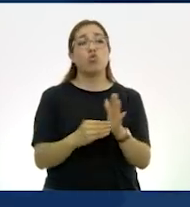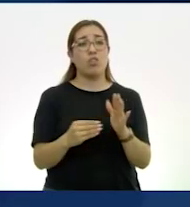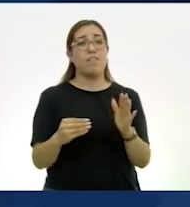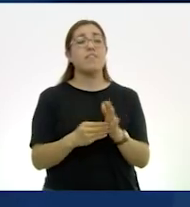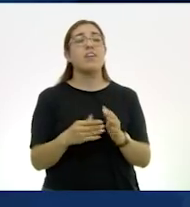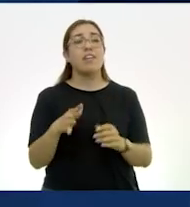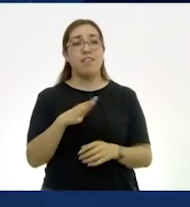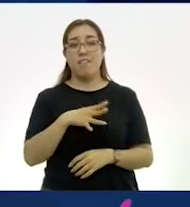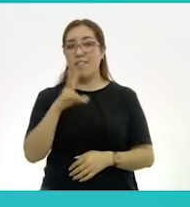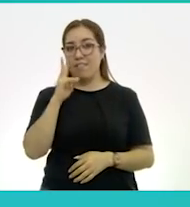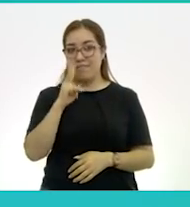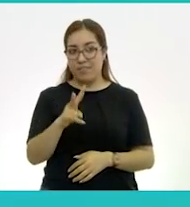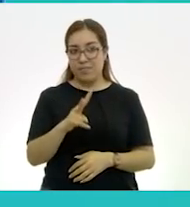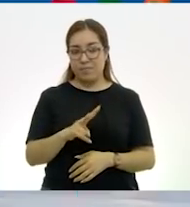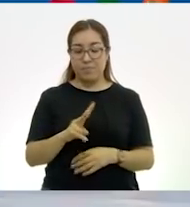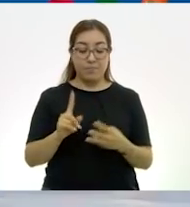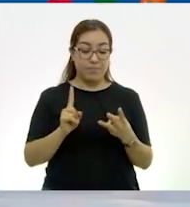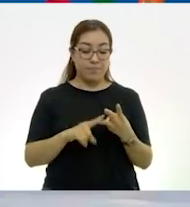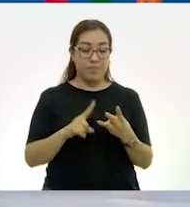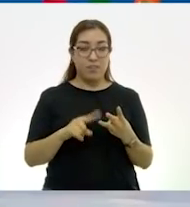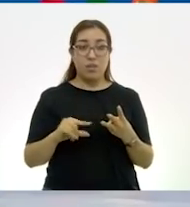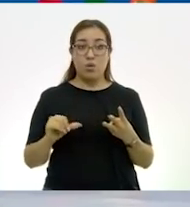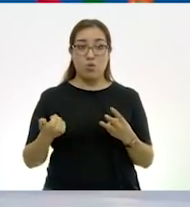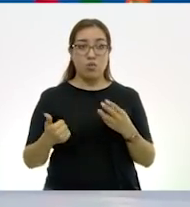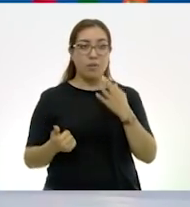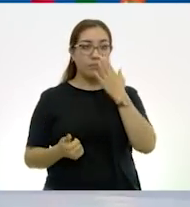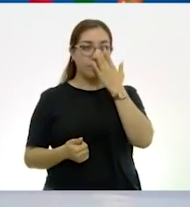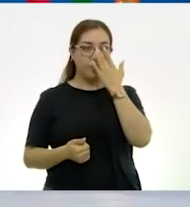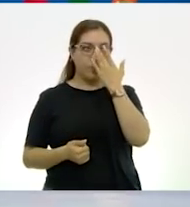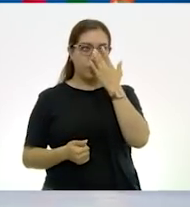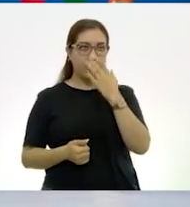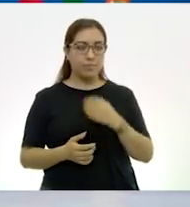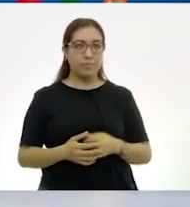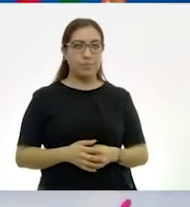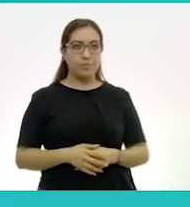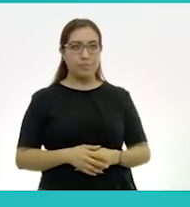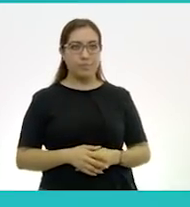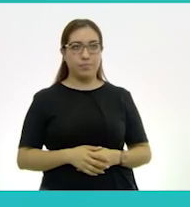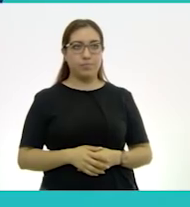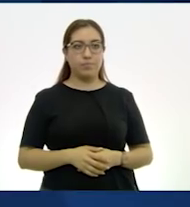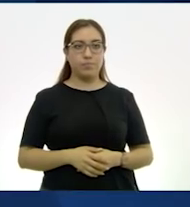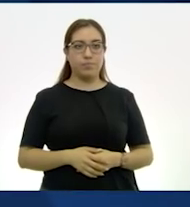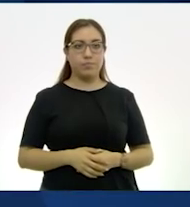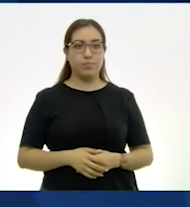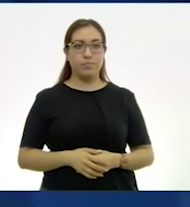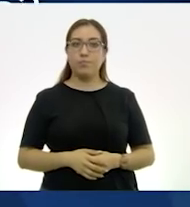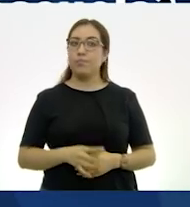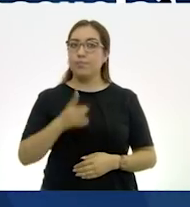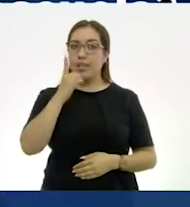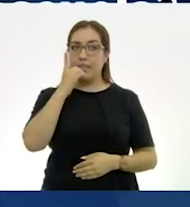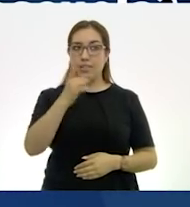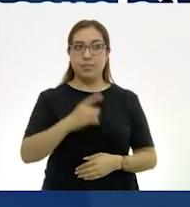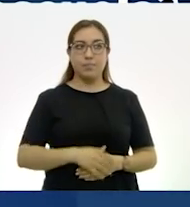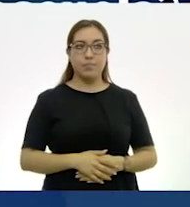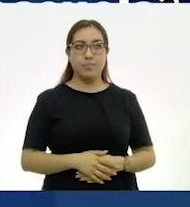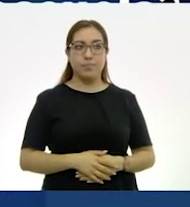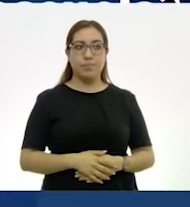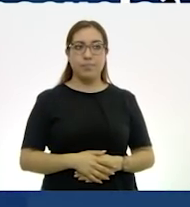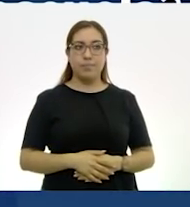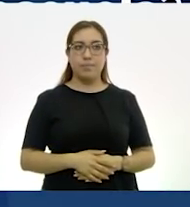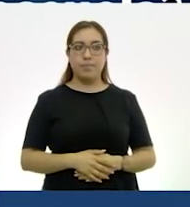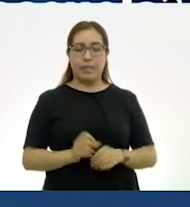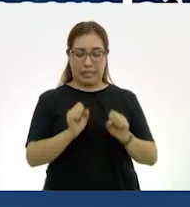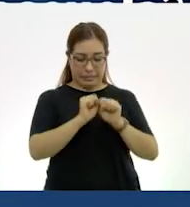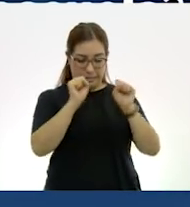es. Y por último vamos a dar lectura a la pregunta 3, que dice, ¿de dónde viene el sistema